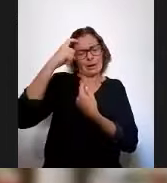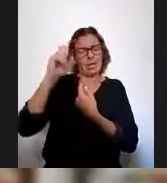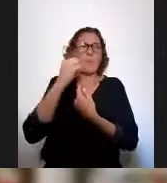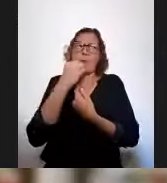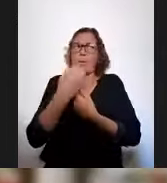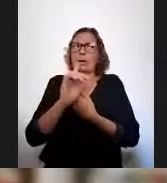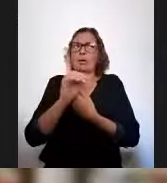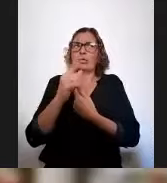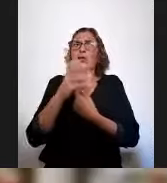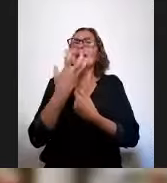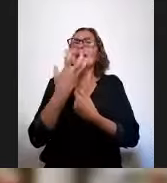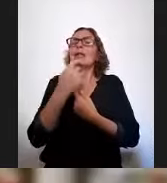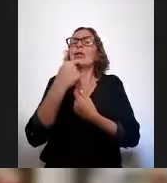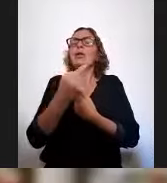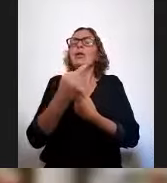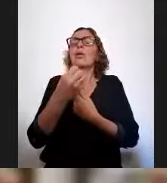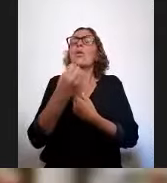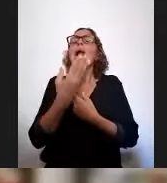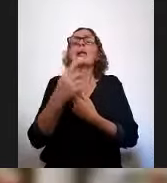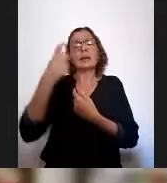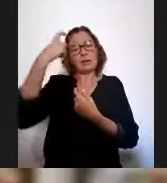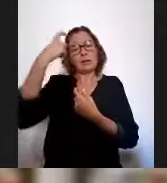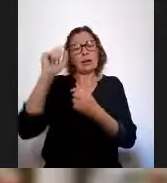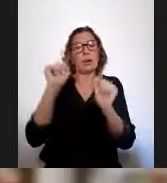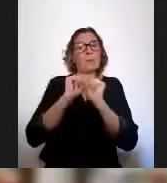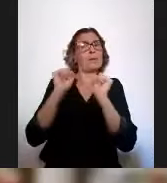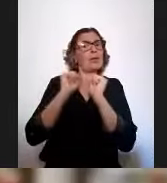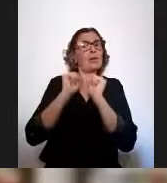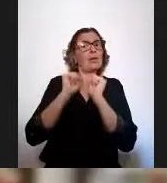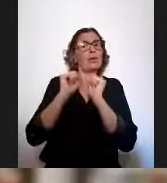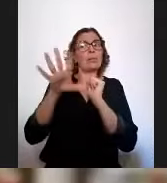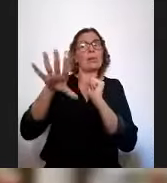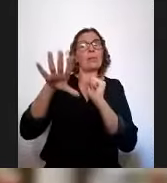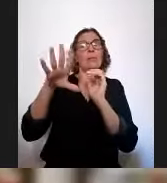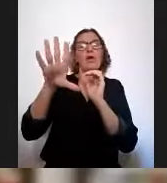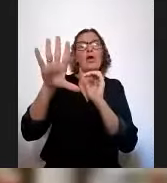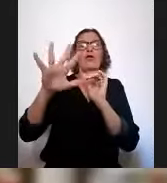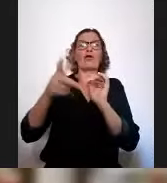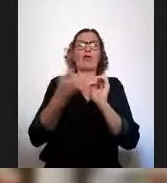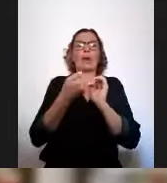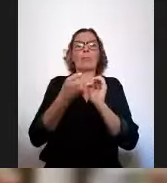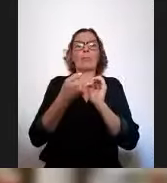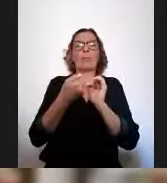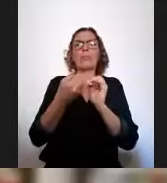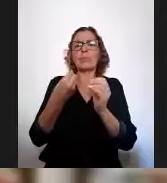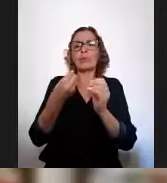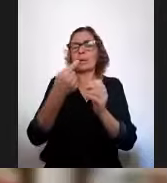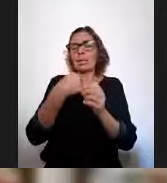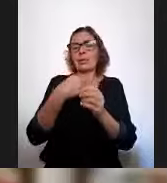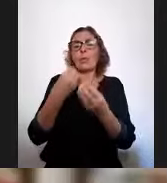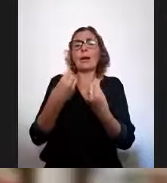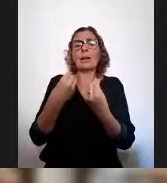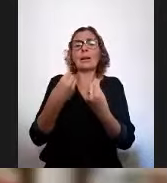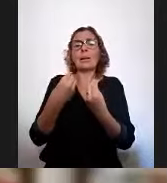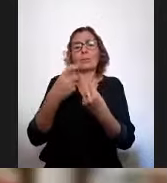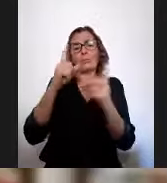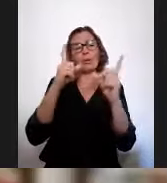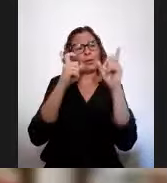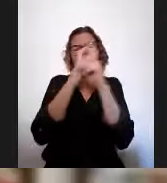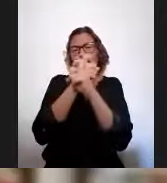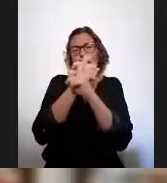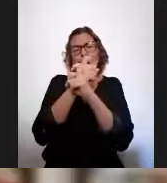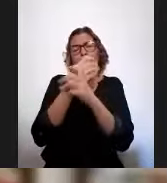quiero decir cuál es porque tengo miedo que me la roben. Si no me decís cuál es muy difícil que te